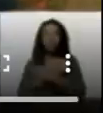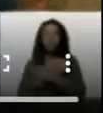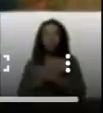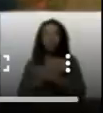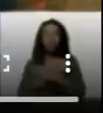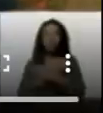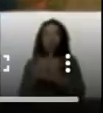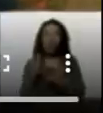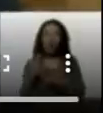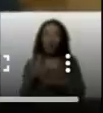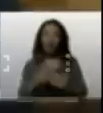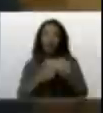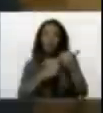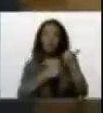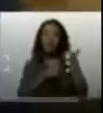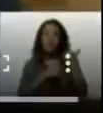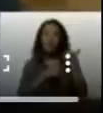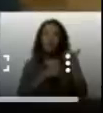hecho.